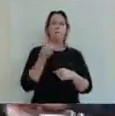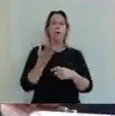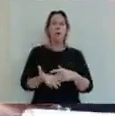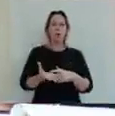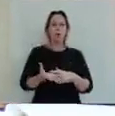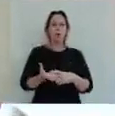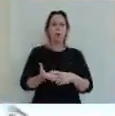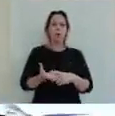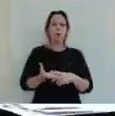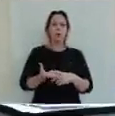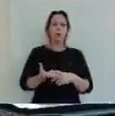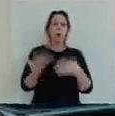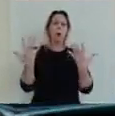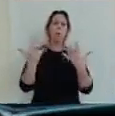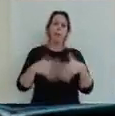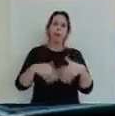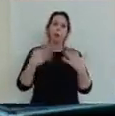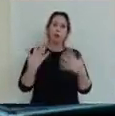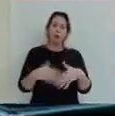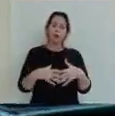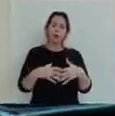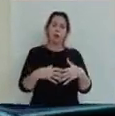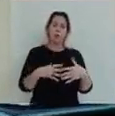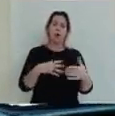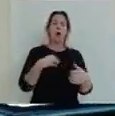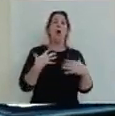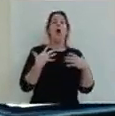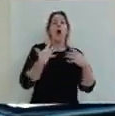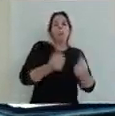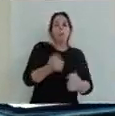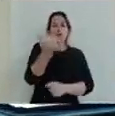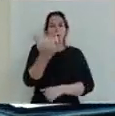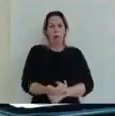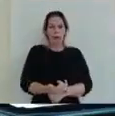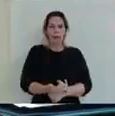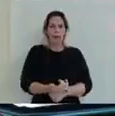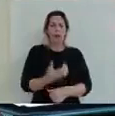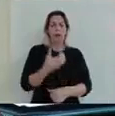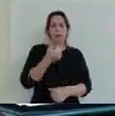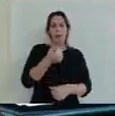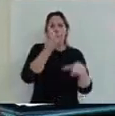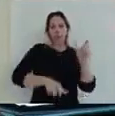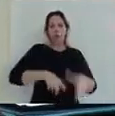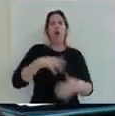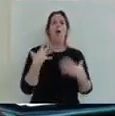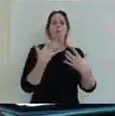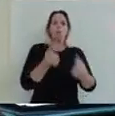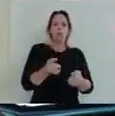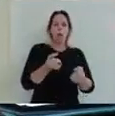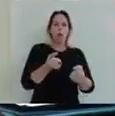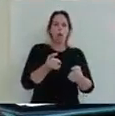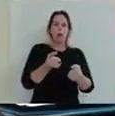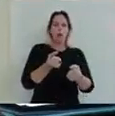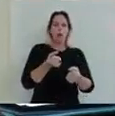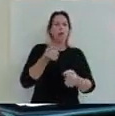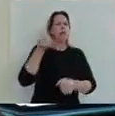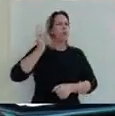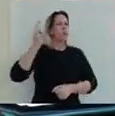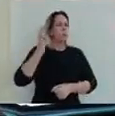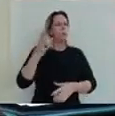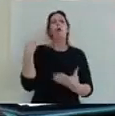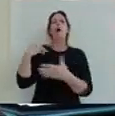proyecto que sea acompañado, en este caso se acompaña por 6 firmas, no corresponde en ningún caso de que pase archivo.